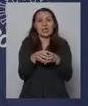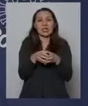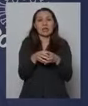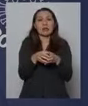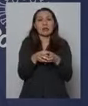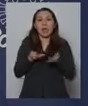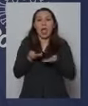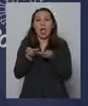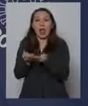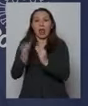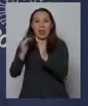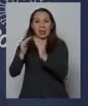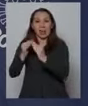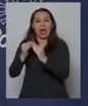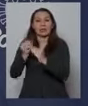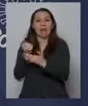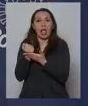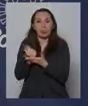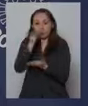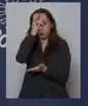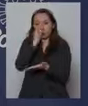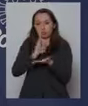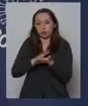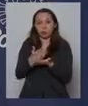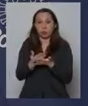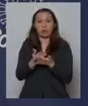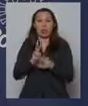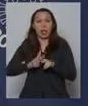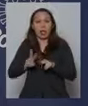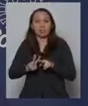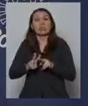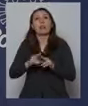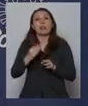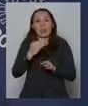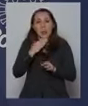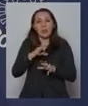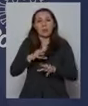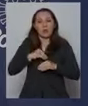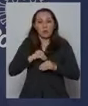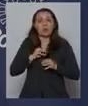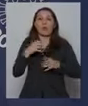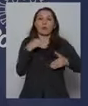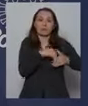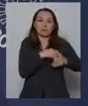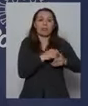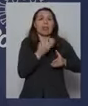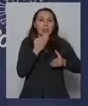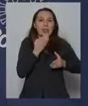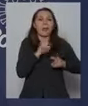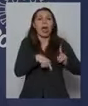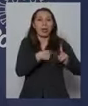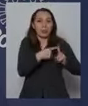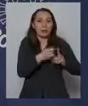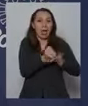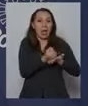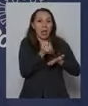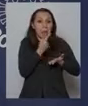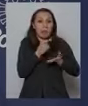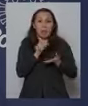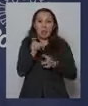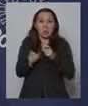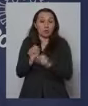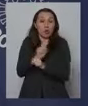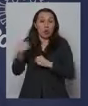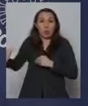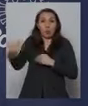un equipo de atención domiciliaria que dentro de sus funciones está la de llevar el medicamento a los pacientes que no